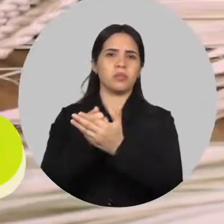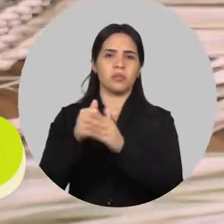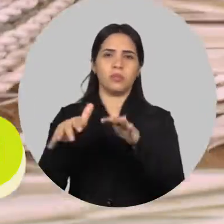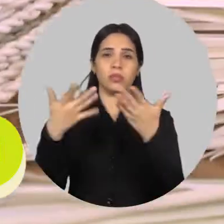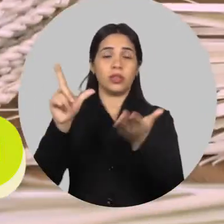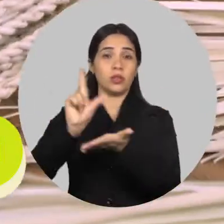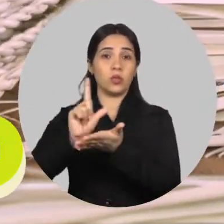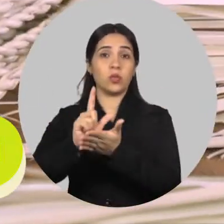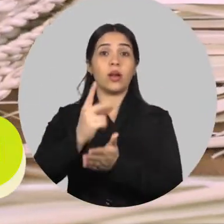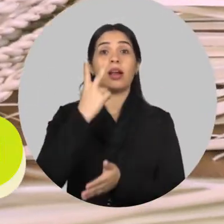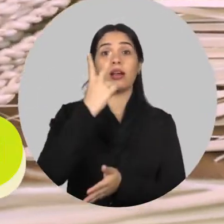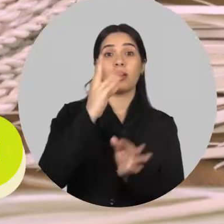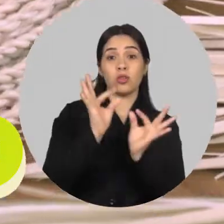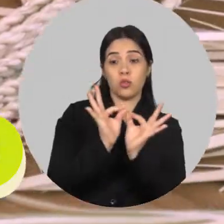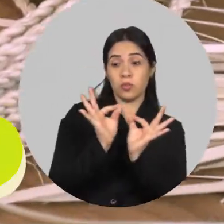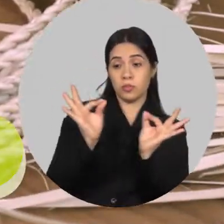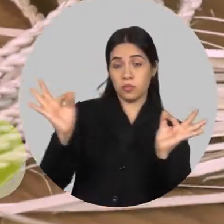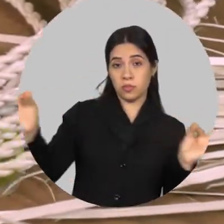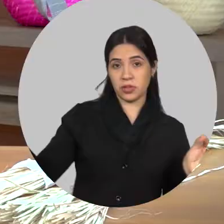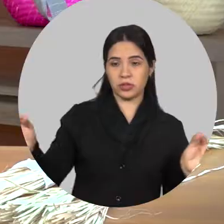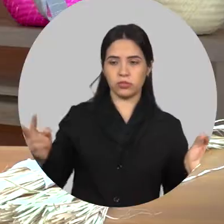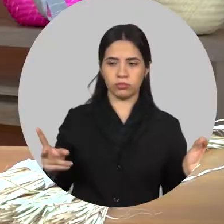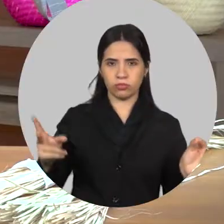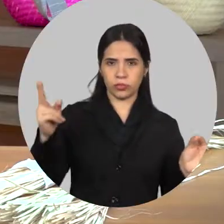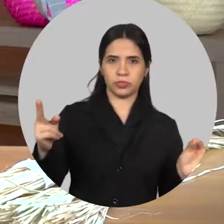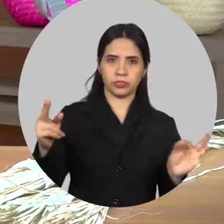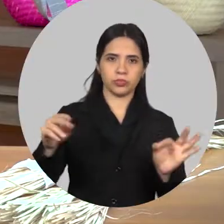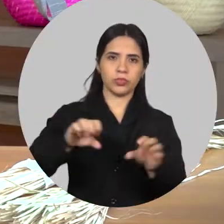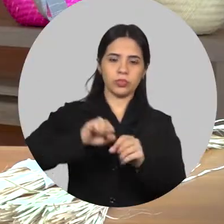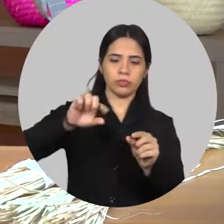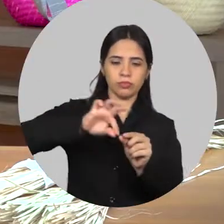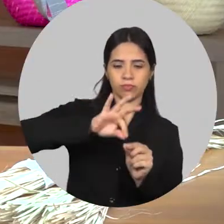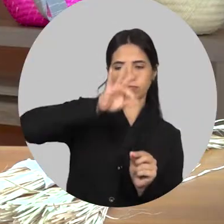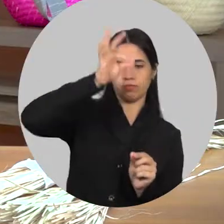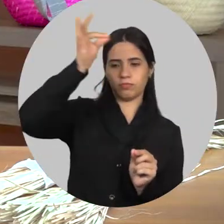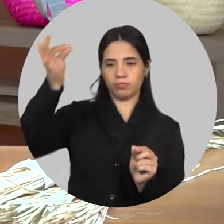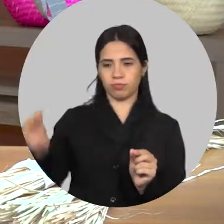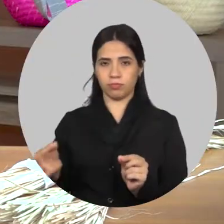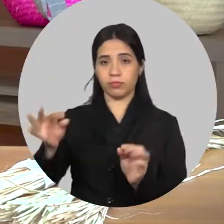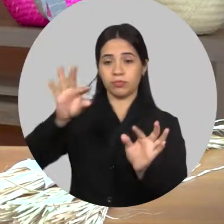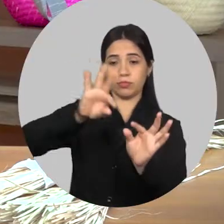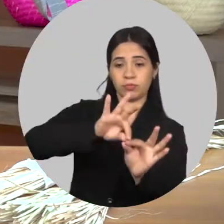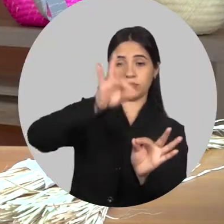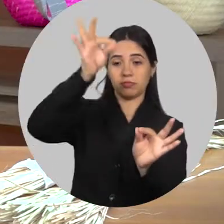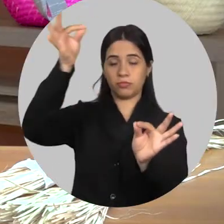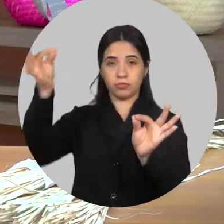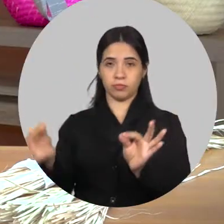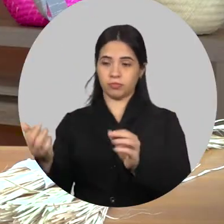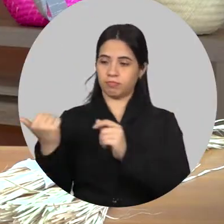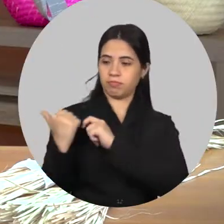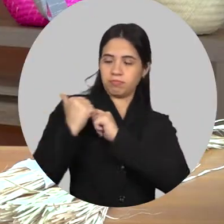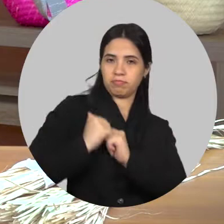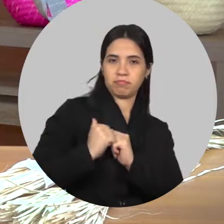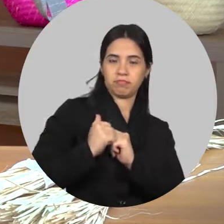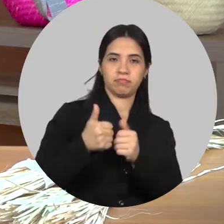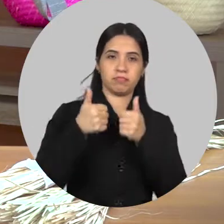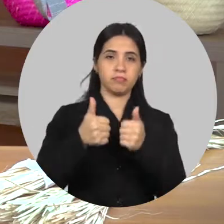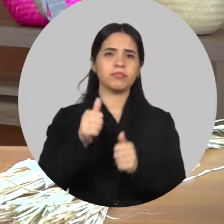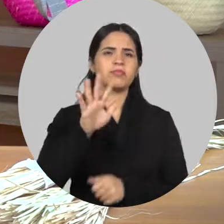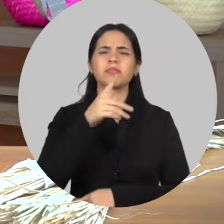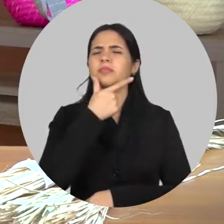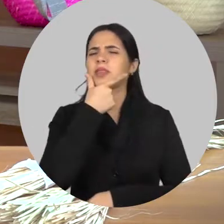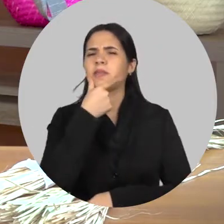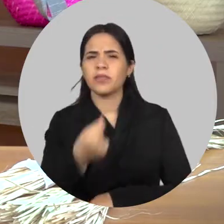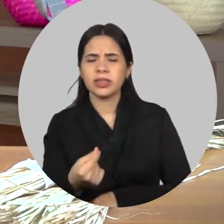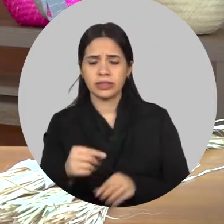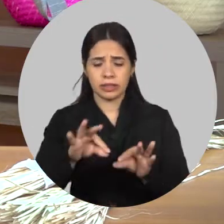de esta cuerda vos tenés tu bolsoncito ya así terminado con las cuerditas. Y lo más fácil, vos le agregás